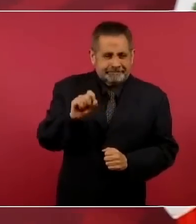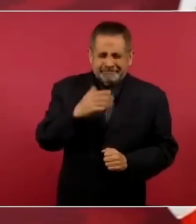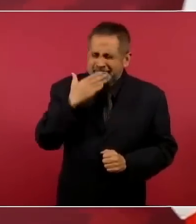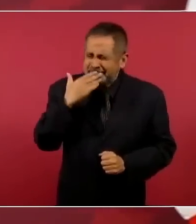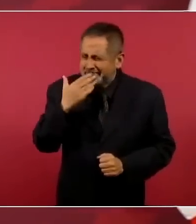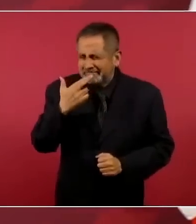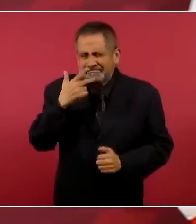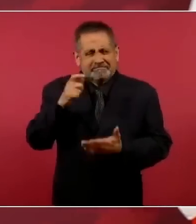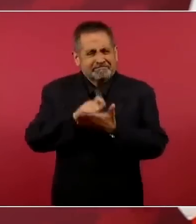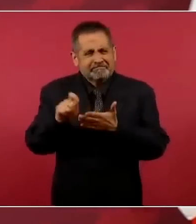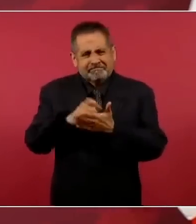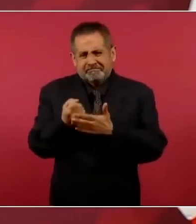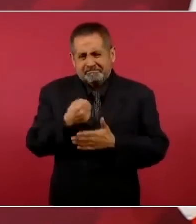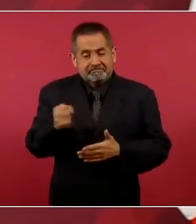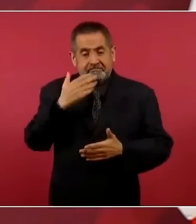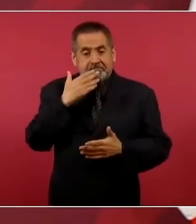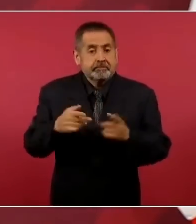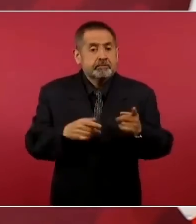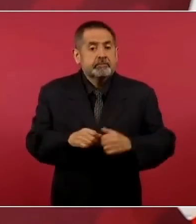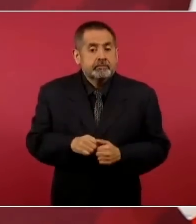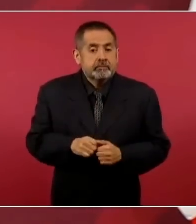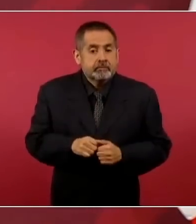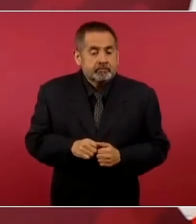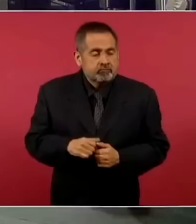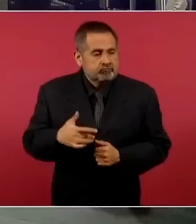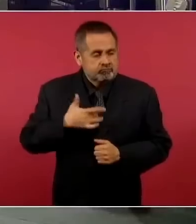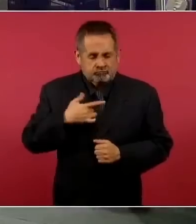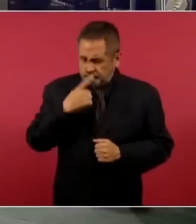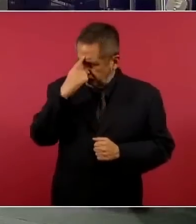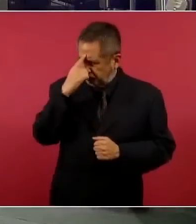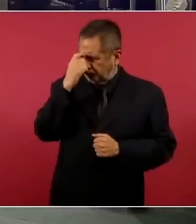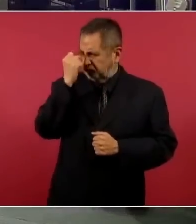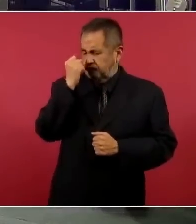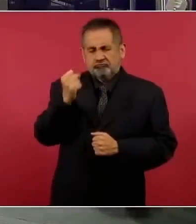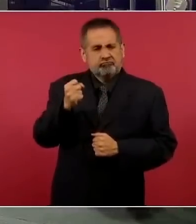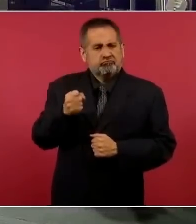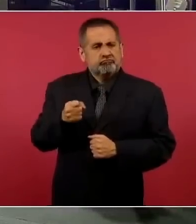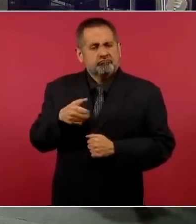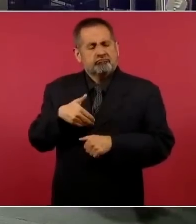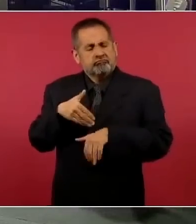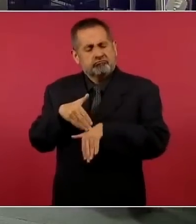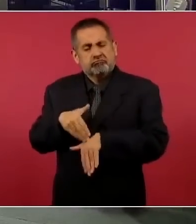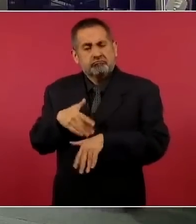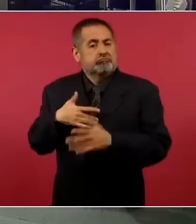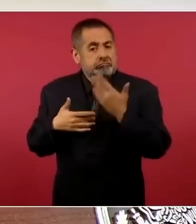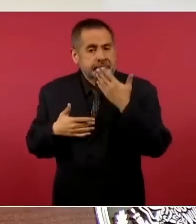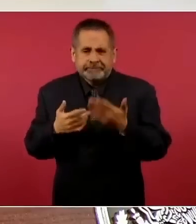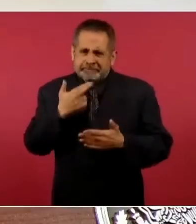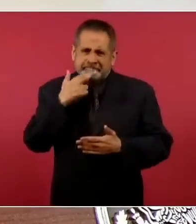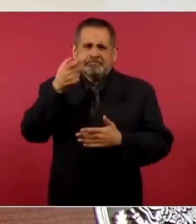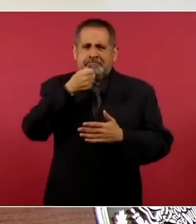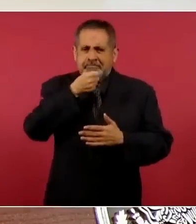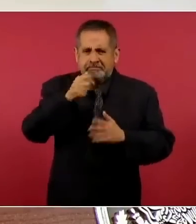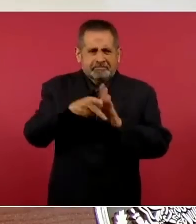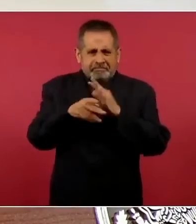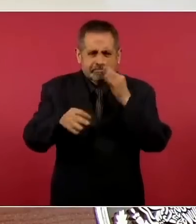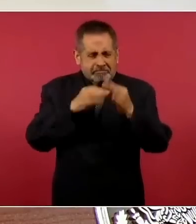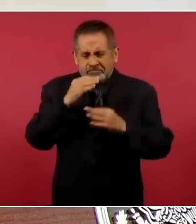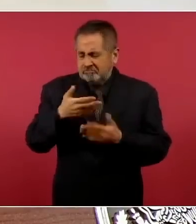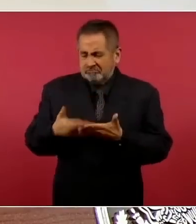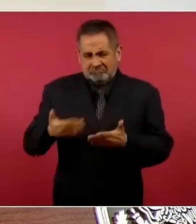de lo mejor, porque además un hombre con convicciones, de los mejores periodistas de nuestro